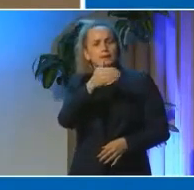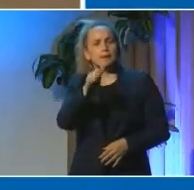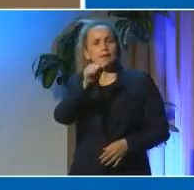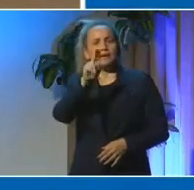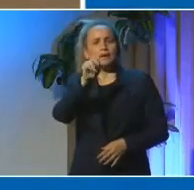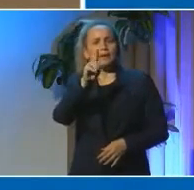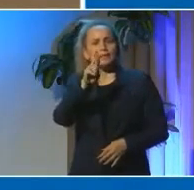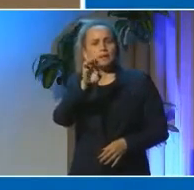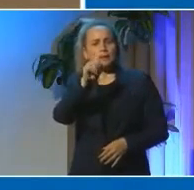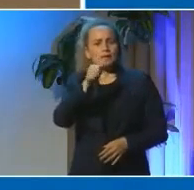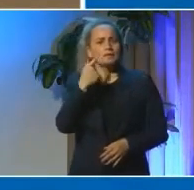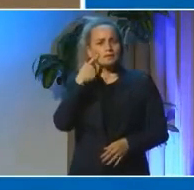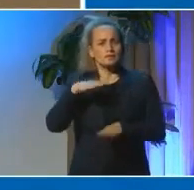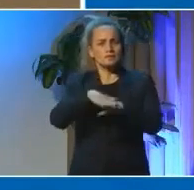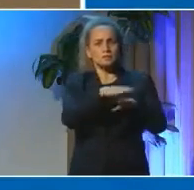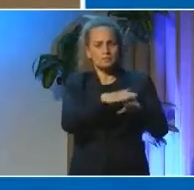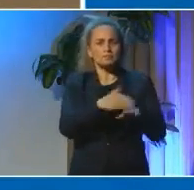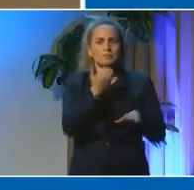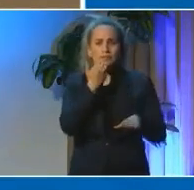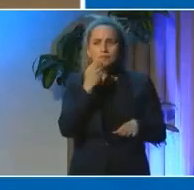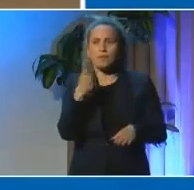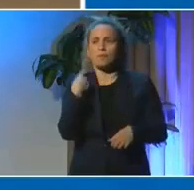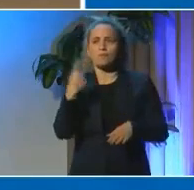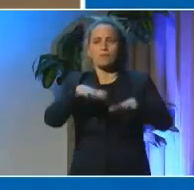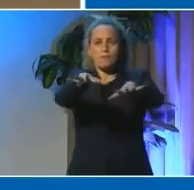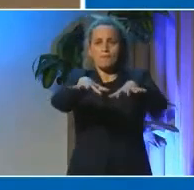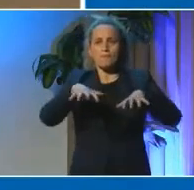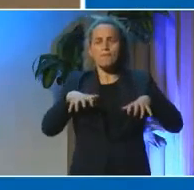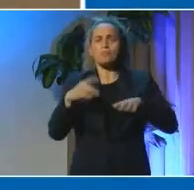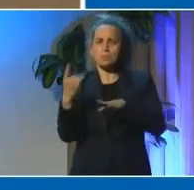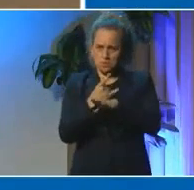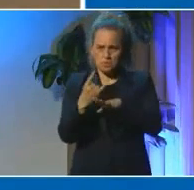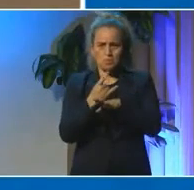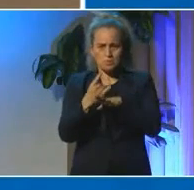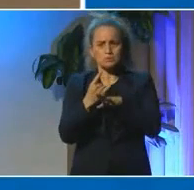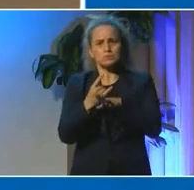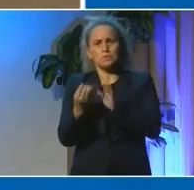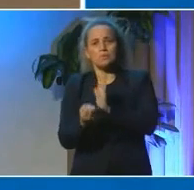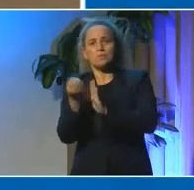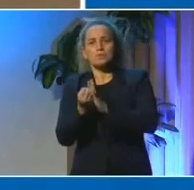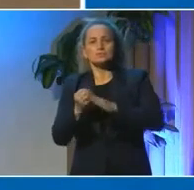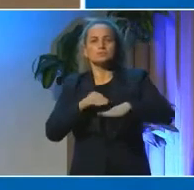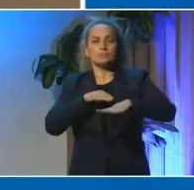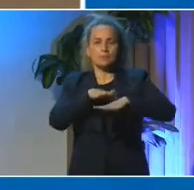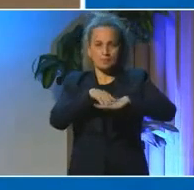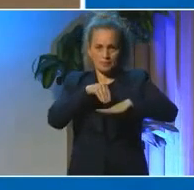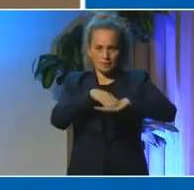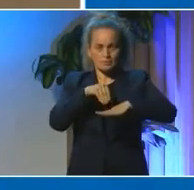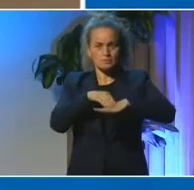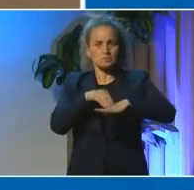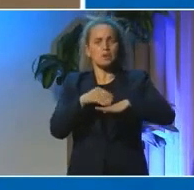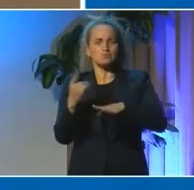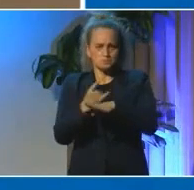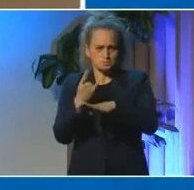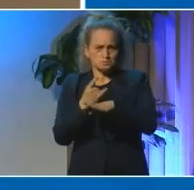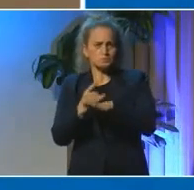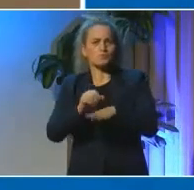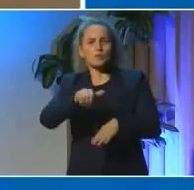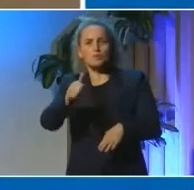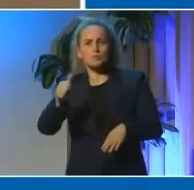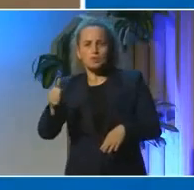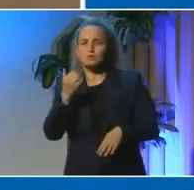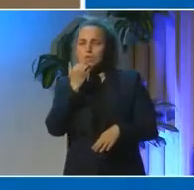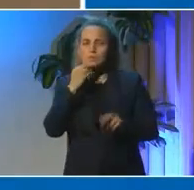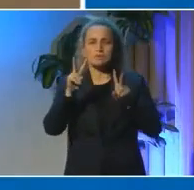tema muchos seguro los que estamos acá hemos utilizado los los productos de Natura e otros que hemos estado en